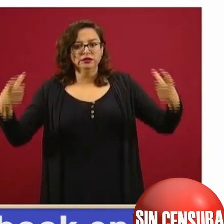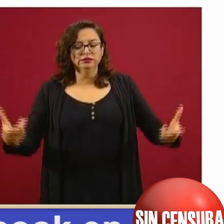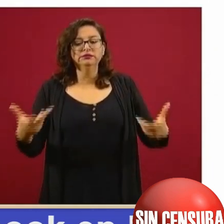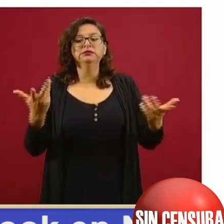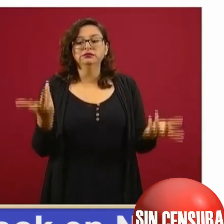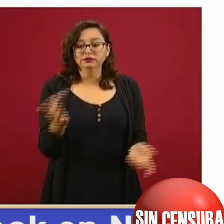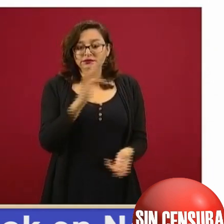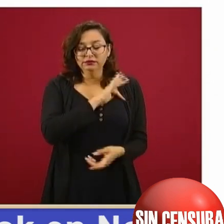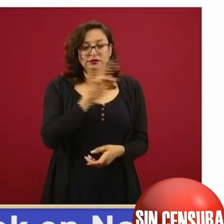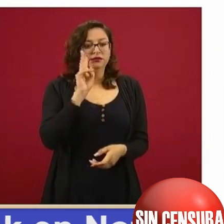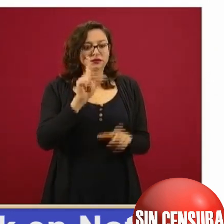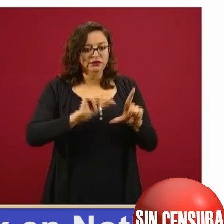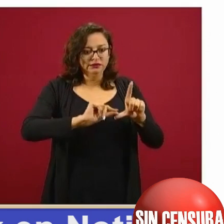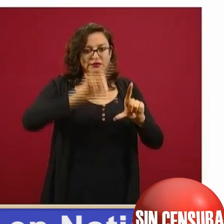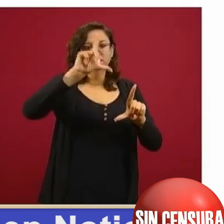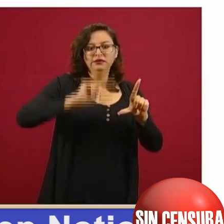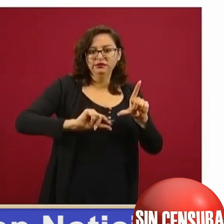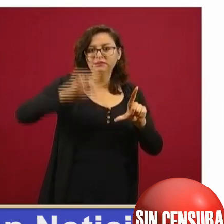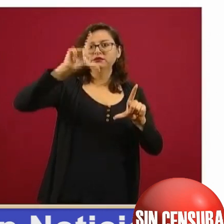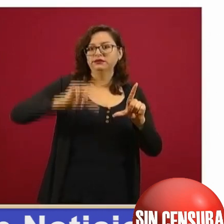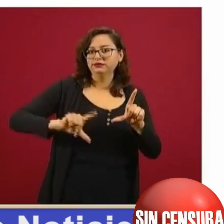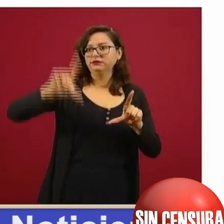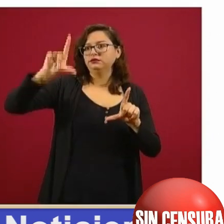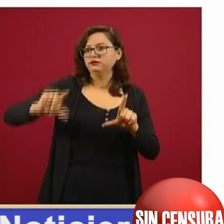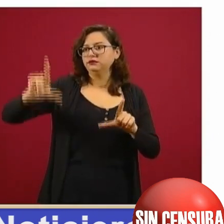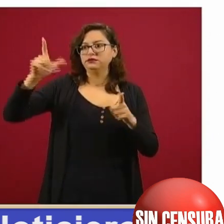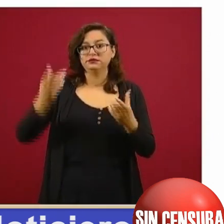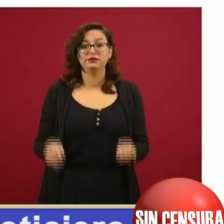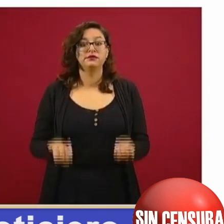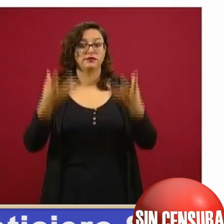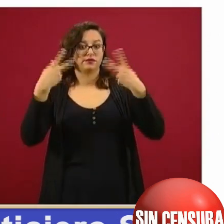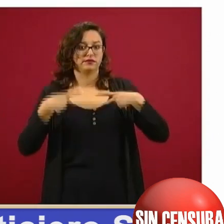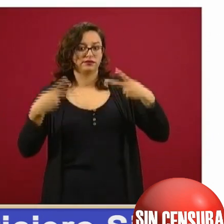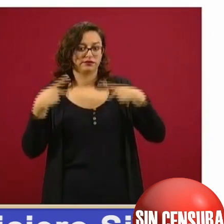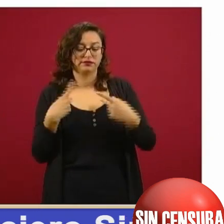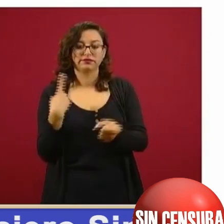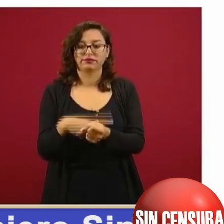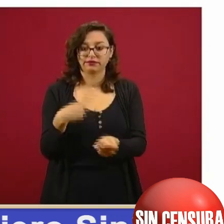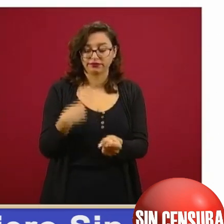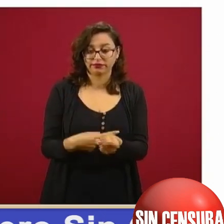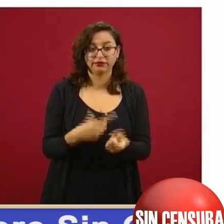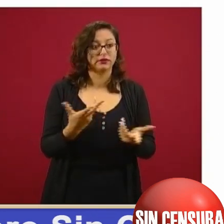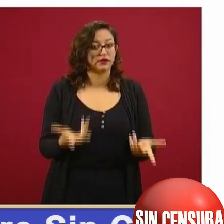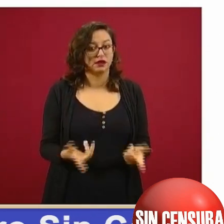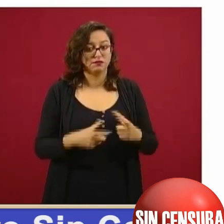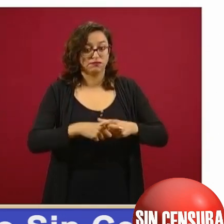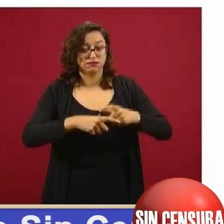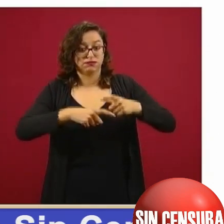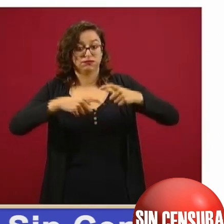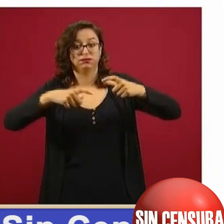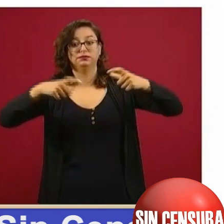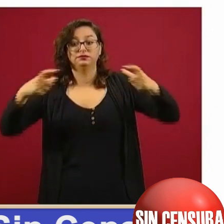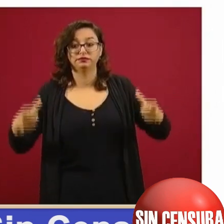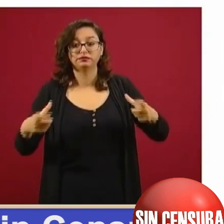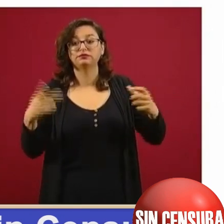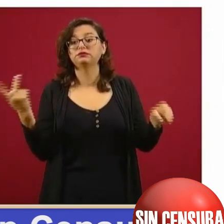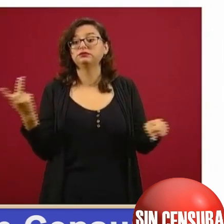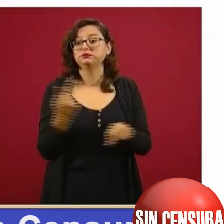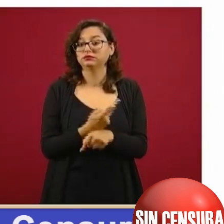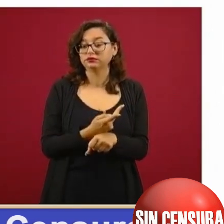estas columnas va creciendo, el tamaño de las columnas es el número de personas registradas con enfermedad, subió a más